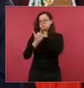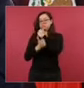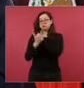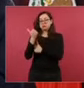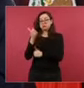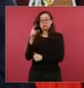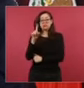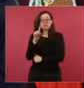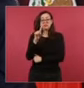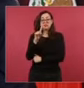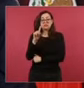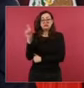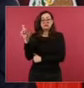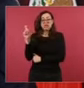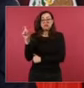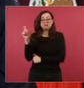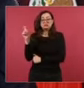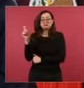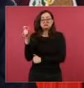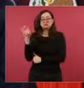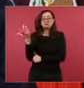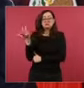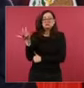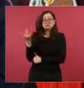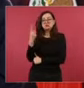10 veces más.